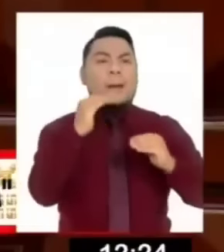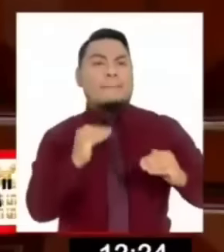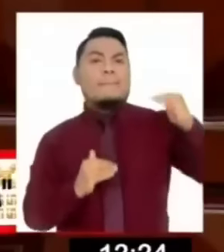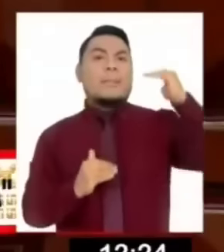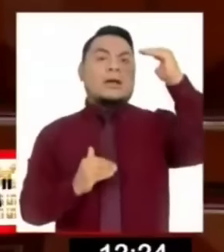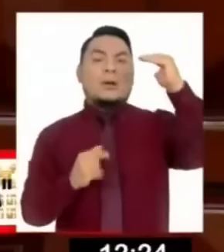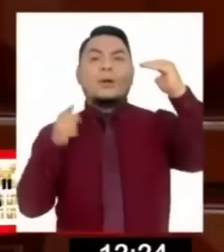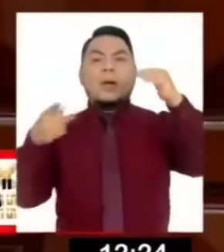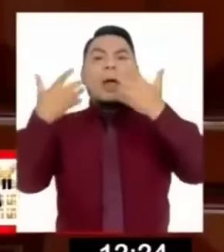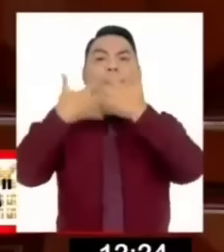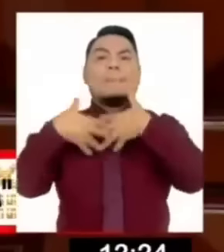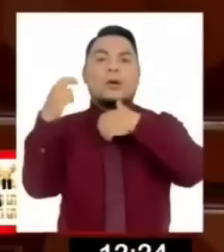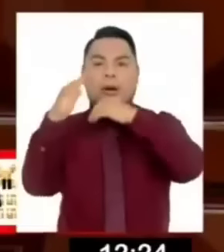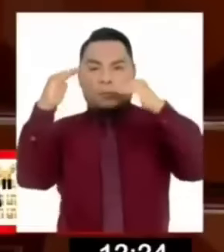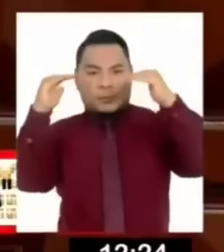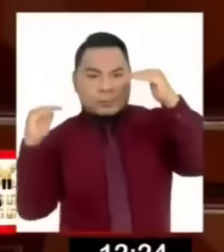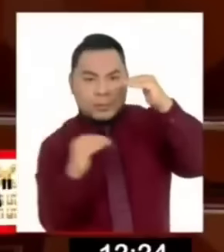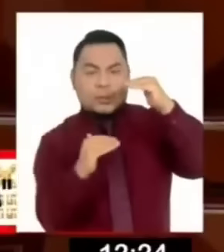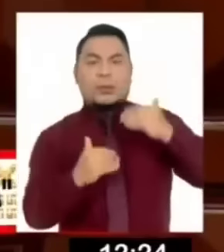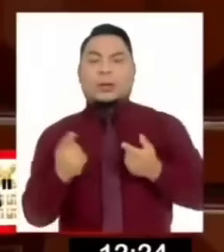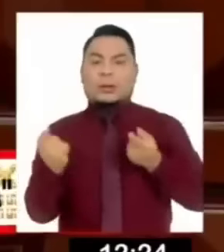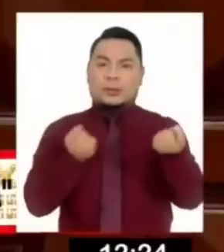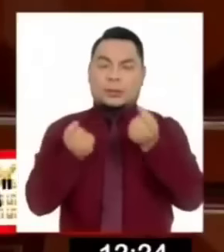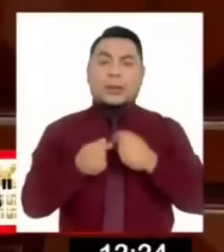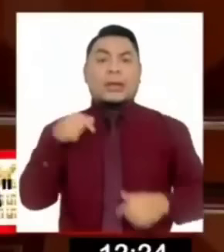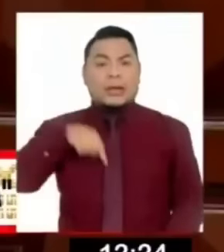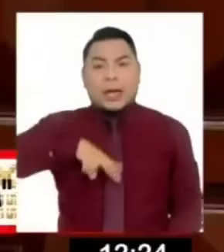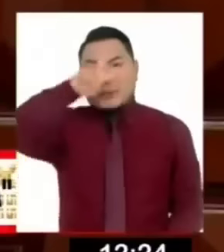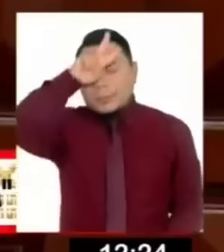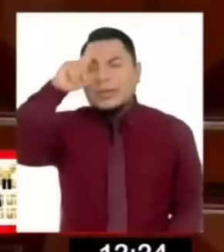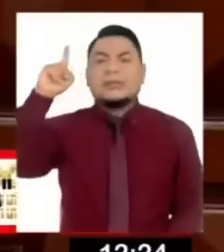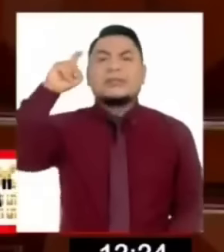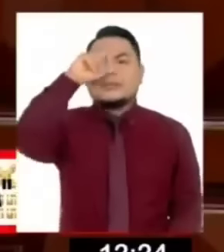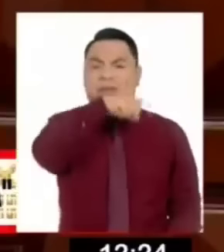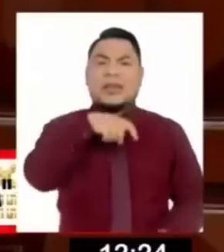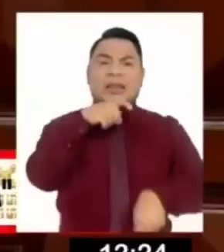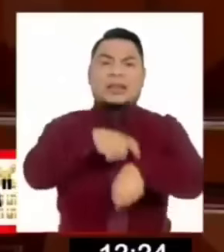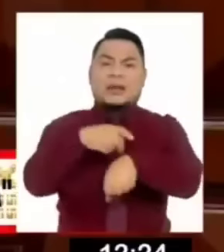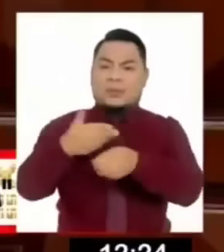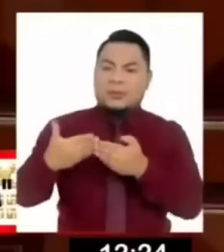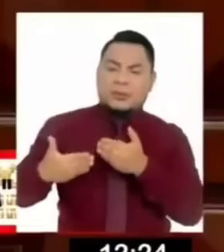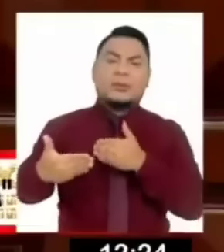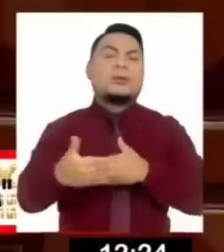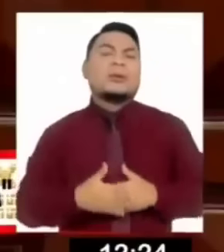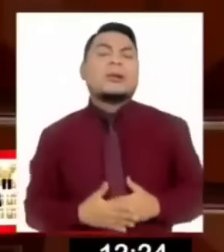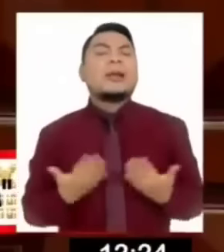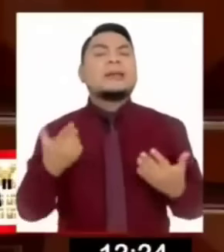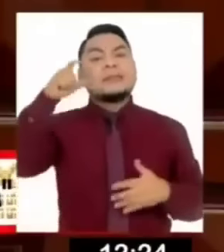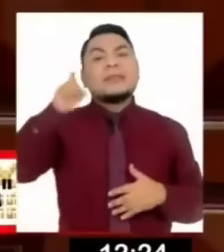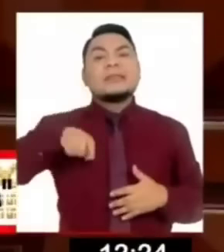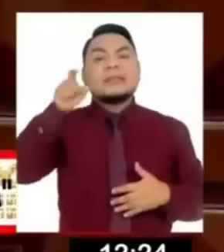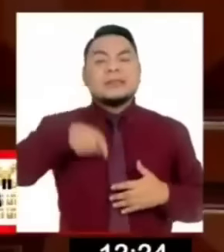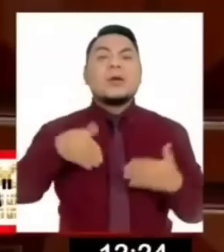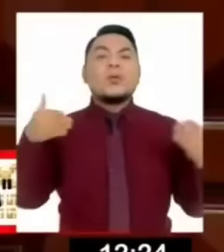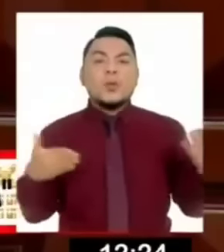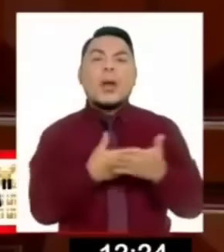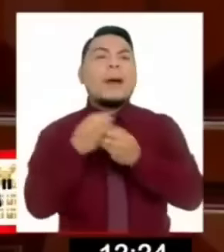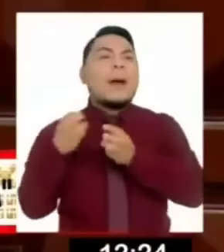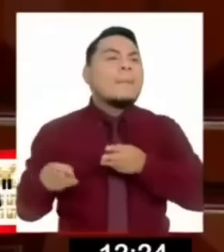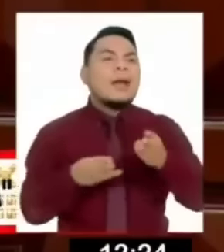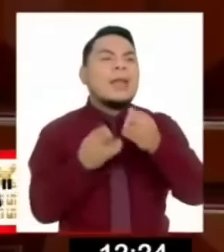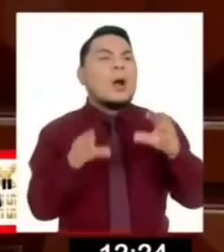mayoritario. El Estado peruano enfrenta difíciles retos a corto y mediano plazo. Necesita una nueva forma de